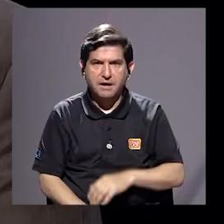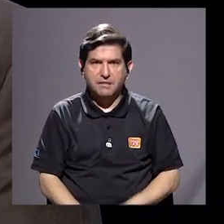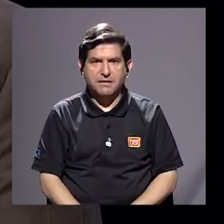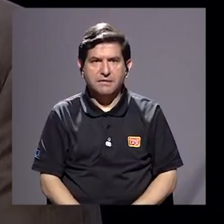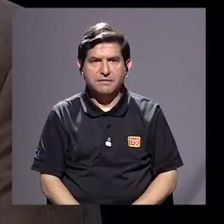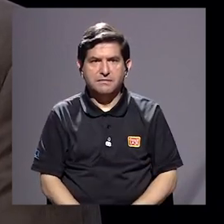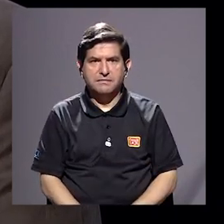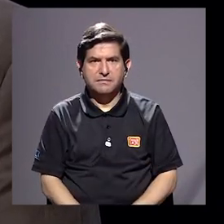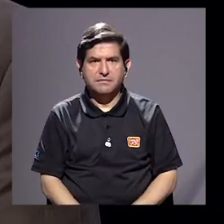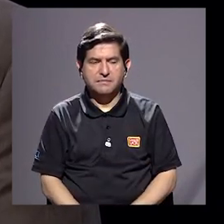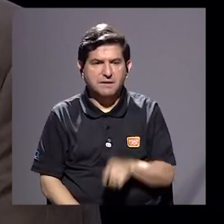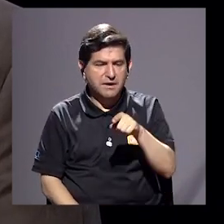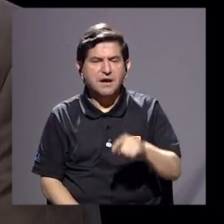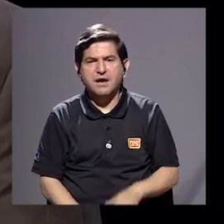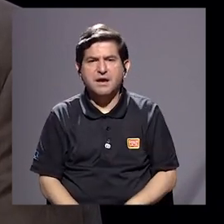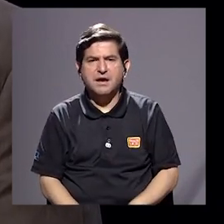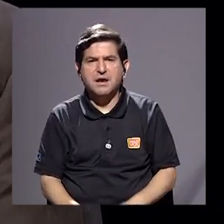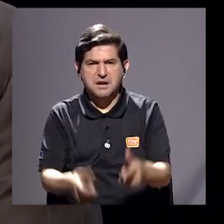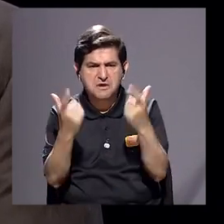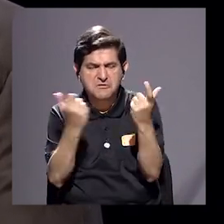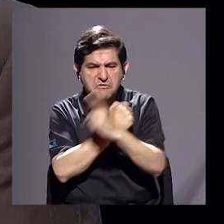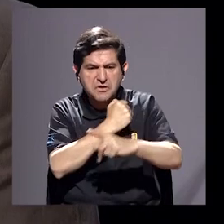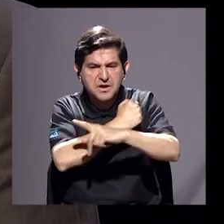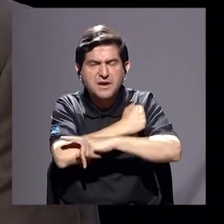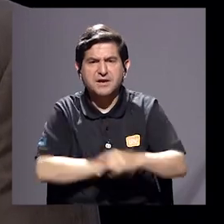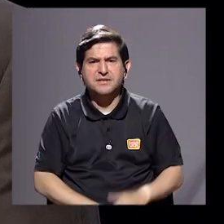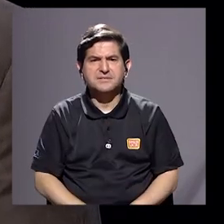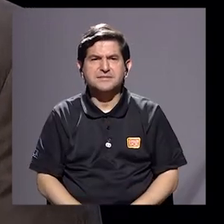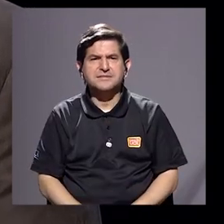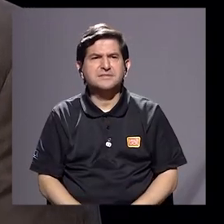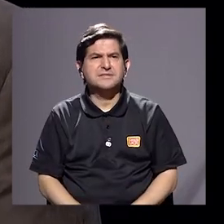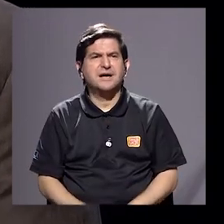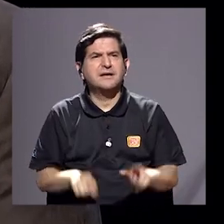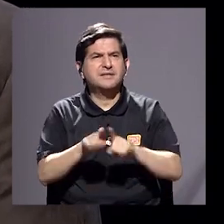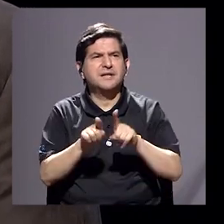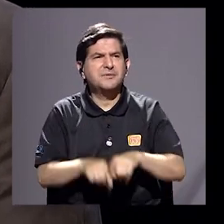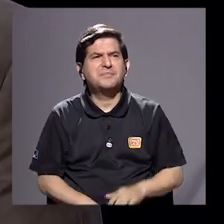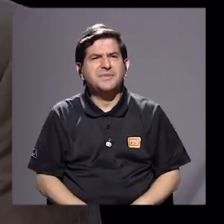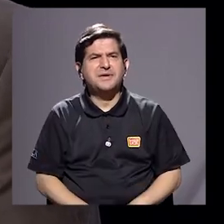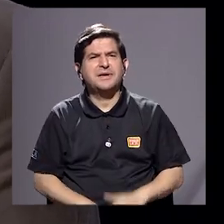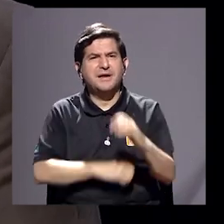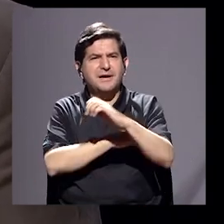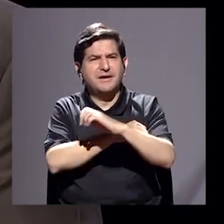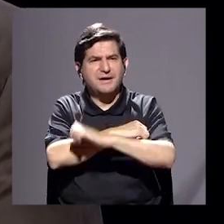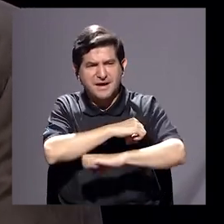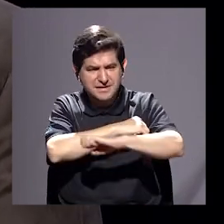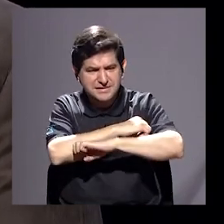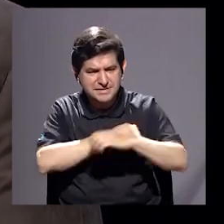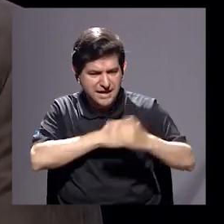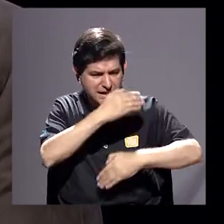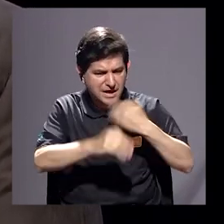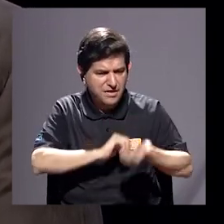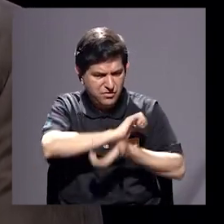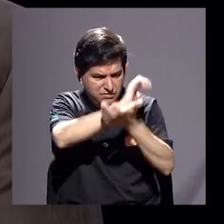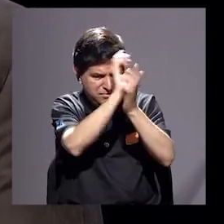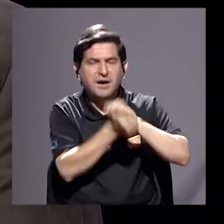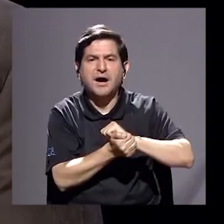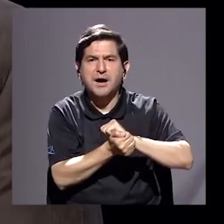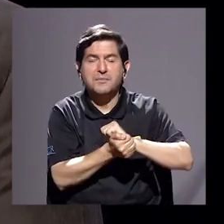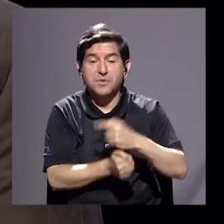es el que genera la riqueza en el país el estado está en proceso de transformación y cambio ojalá que para bien